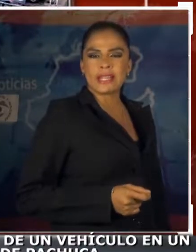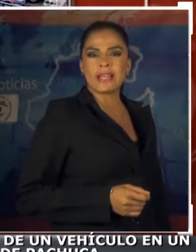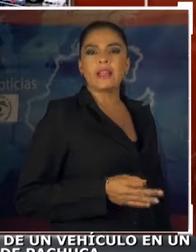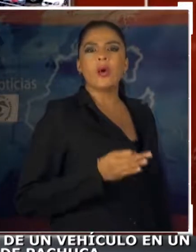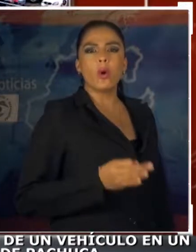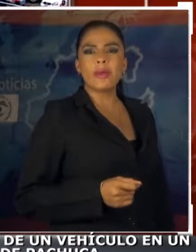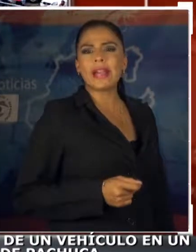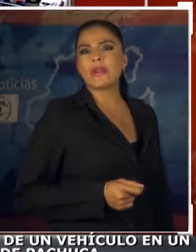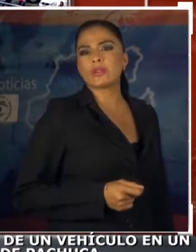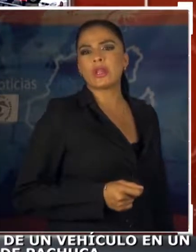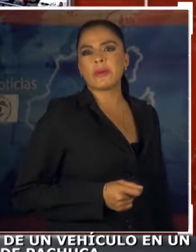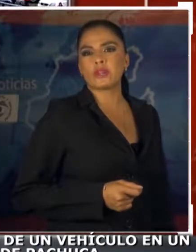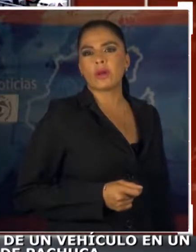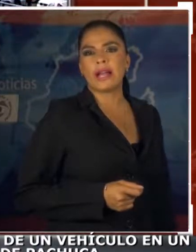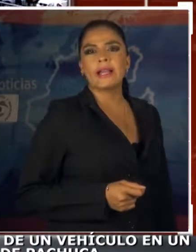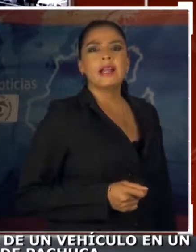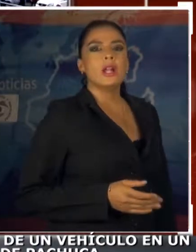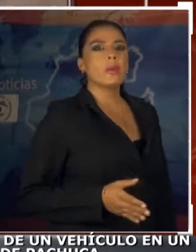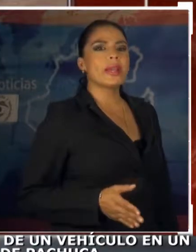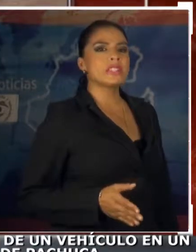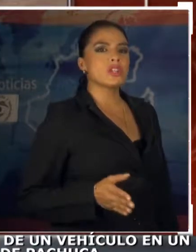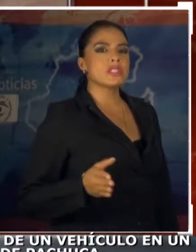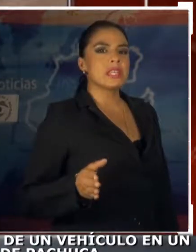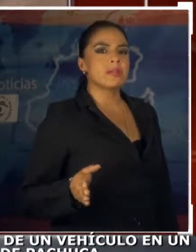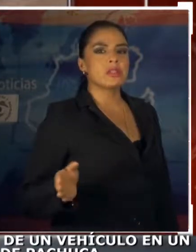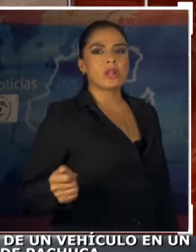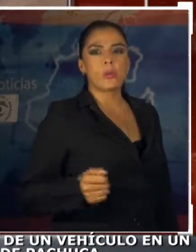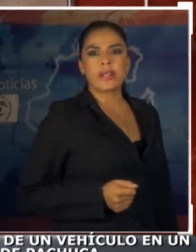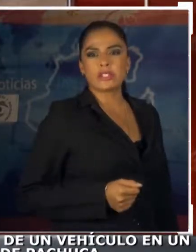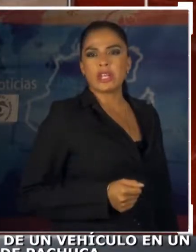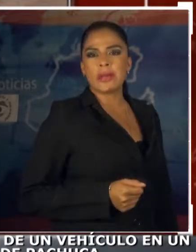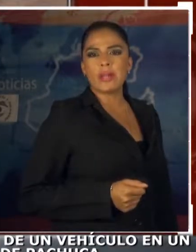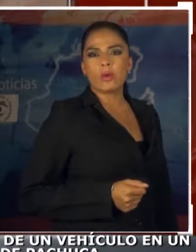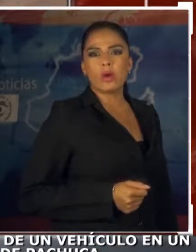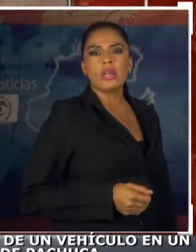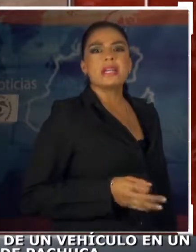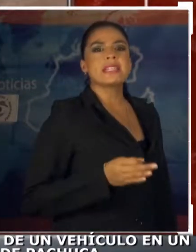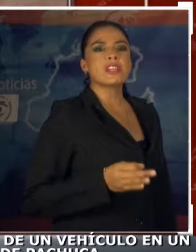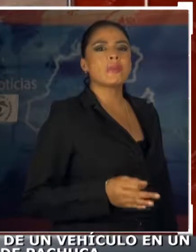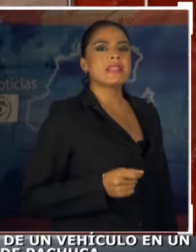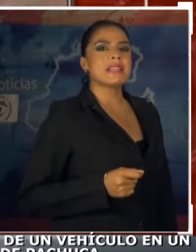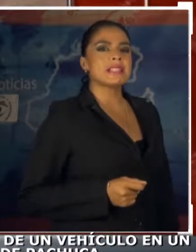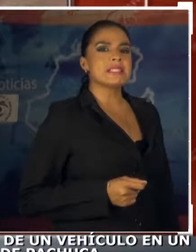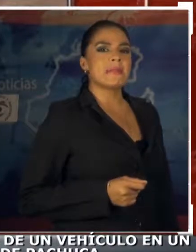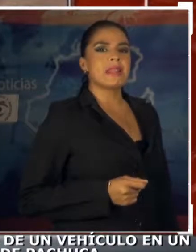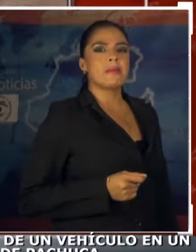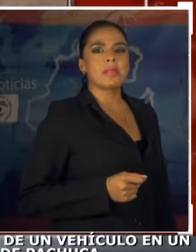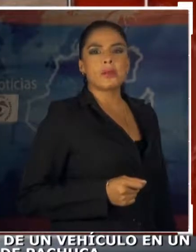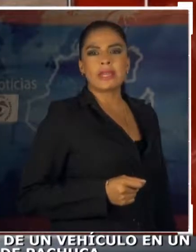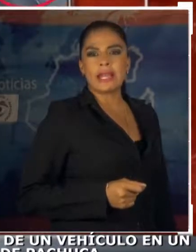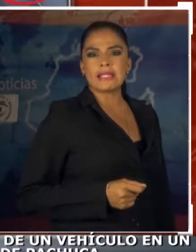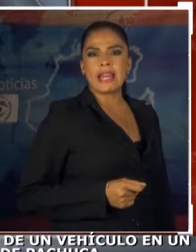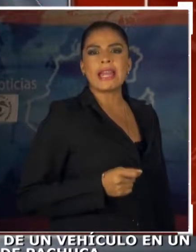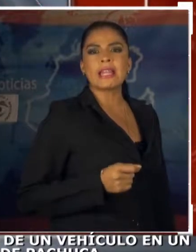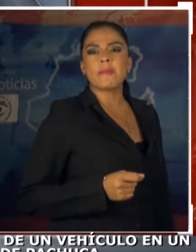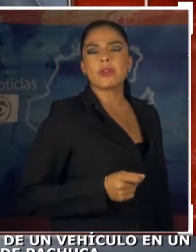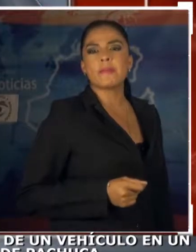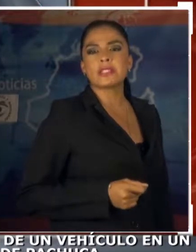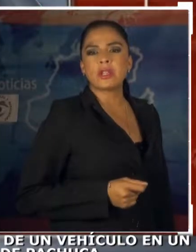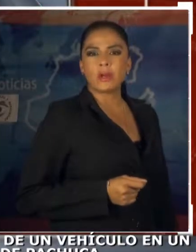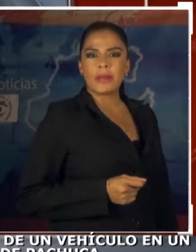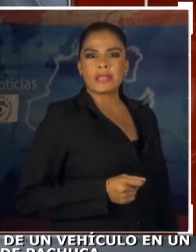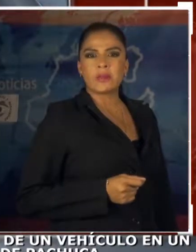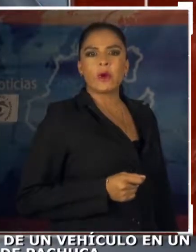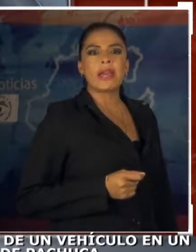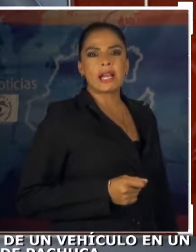centro comercial ubicado al sur de Pachuca. La ubicación, seguimiento y recuperación del vehículo se dio mediante el sistema de videovigilancia en apoyo